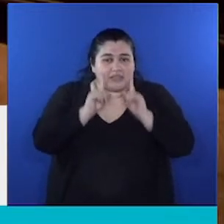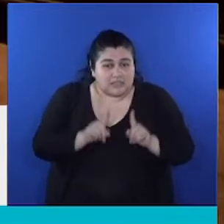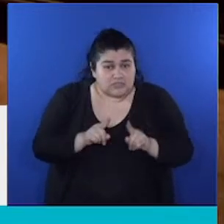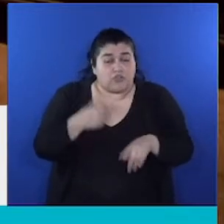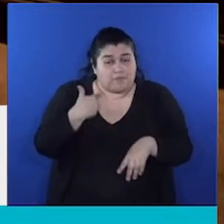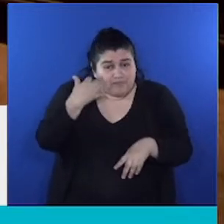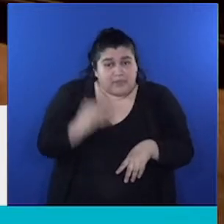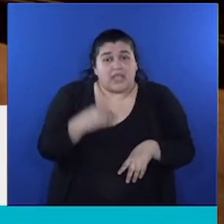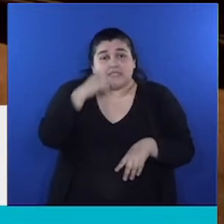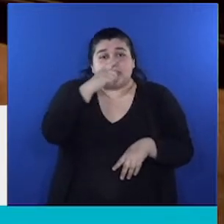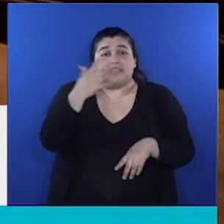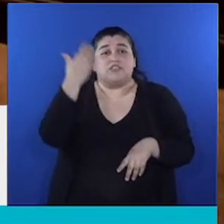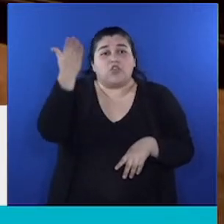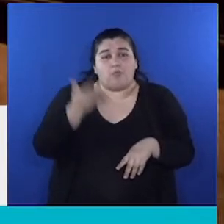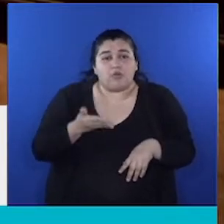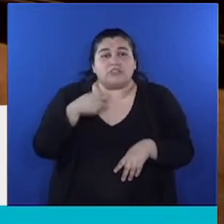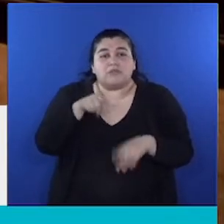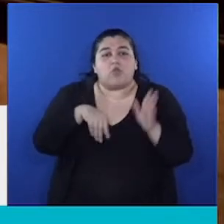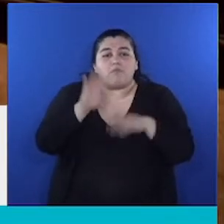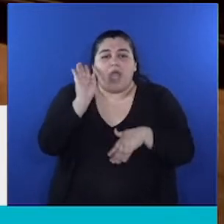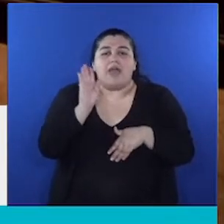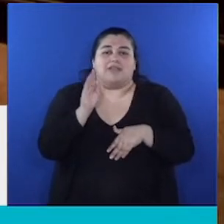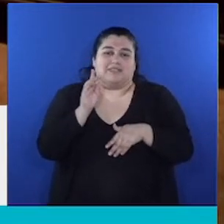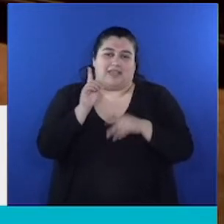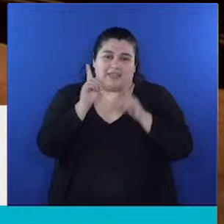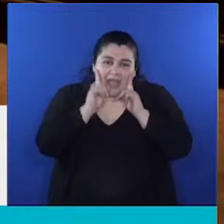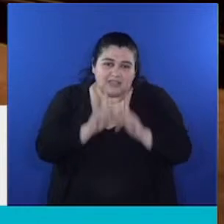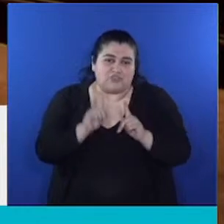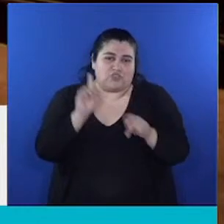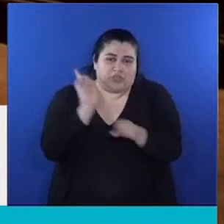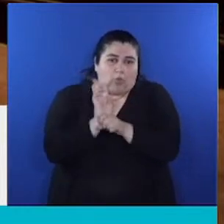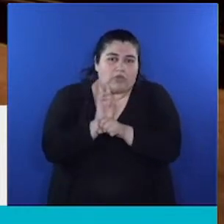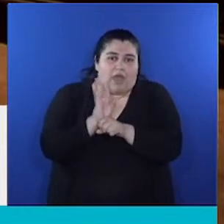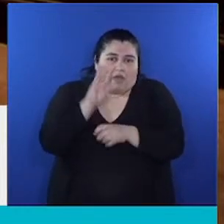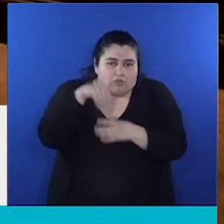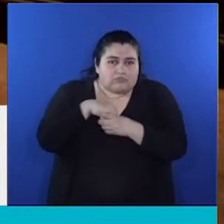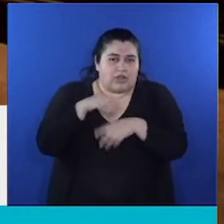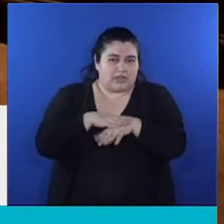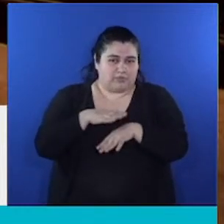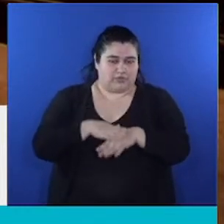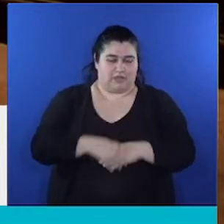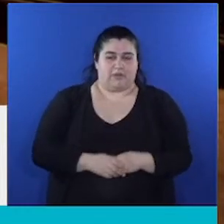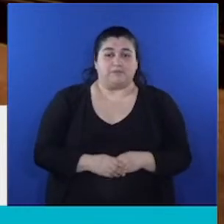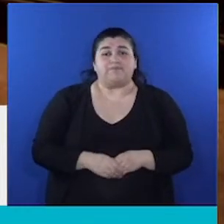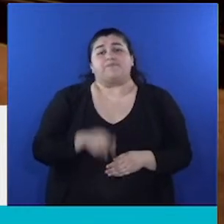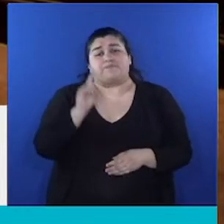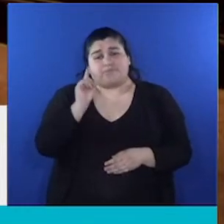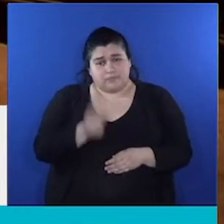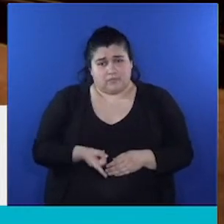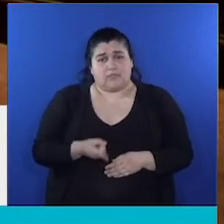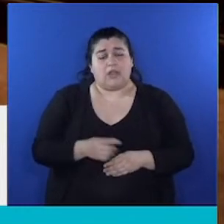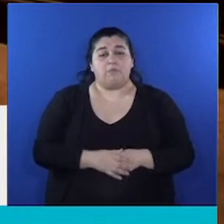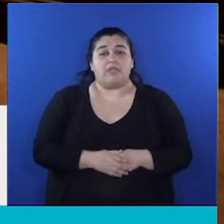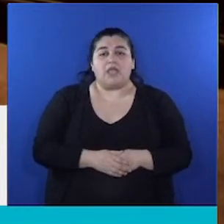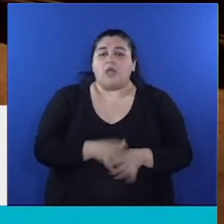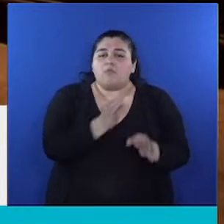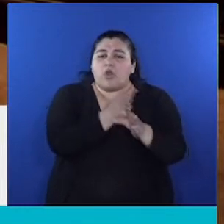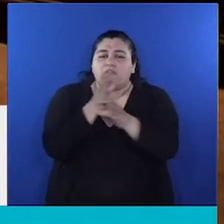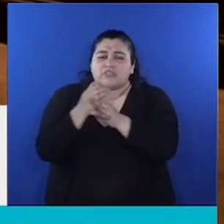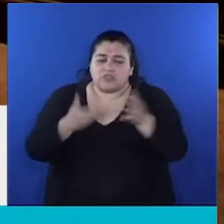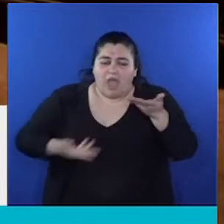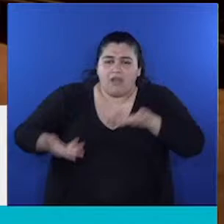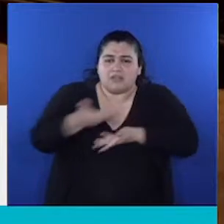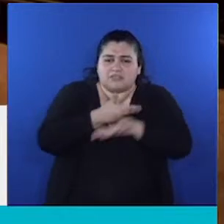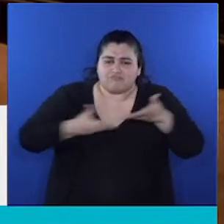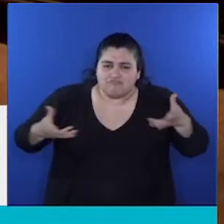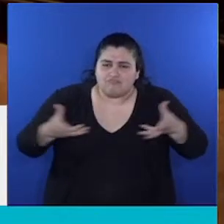de las tareas de cuidado en nuestro país. Y también jerarquizar la mirada interdisciplinaria, jerarquizar la visión